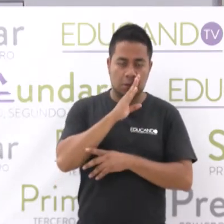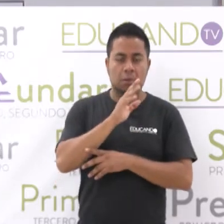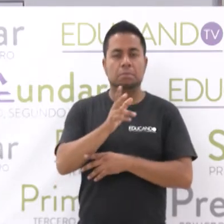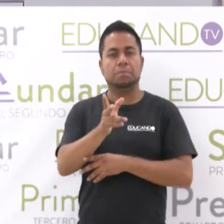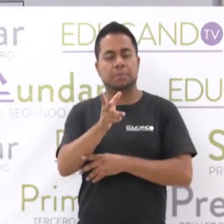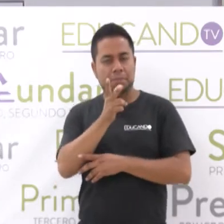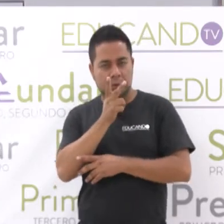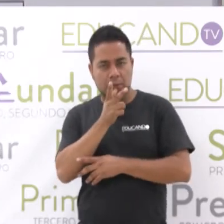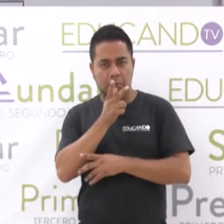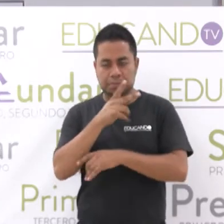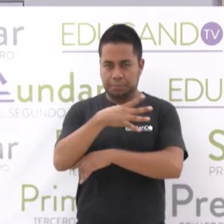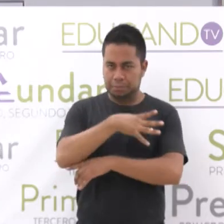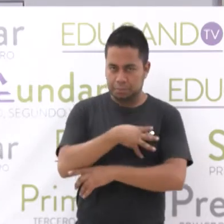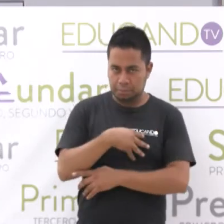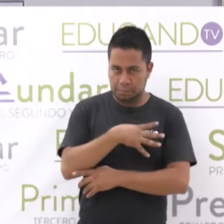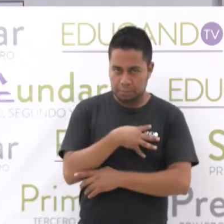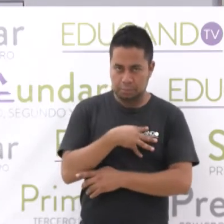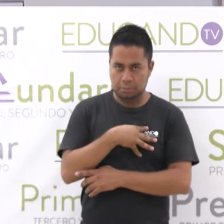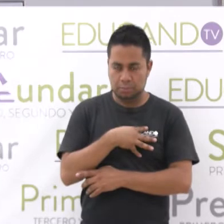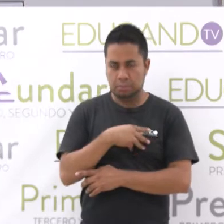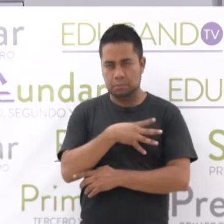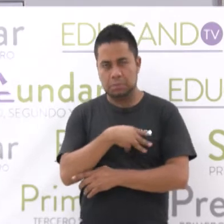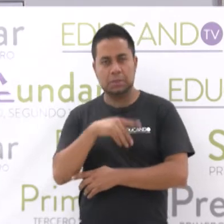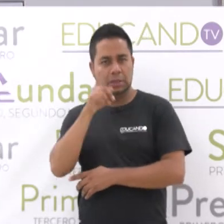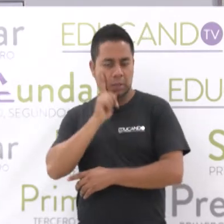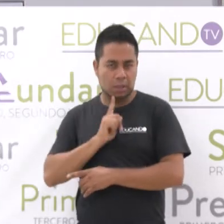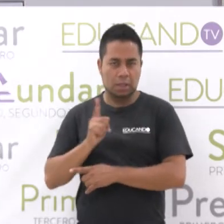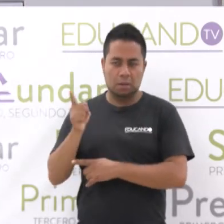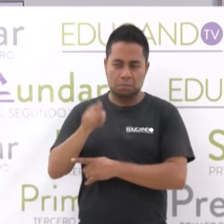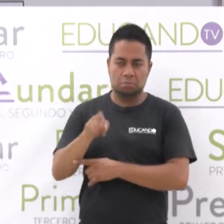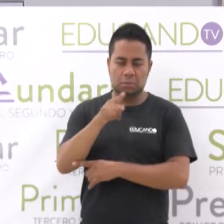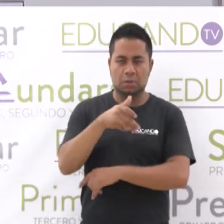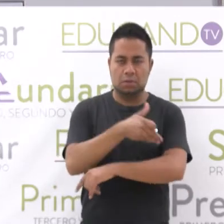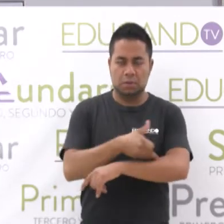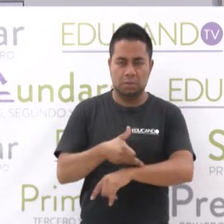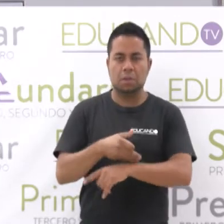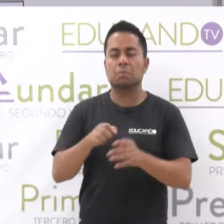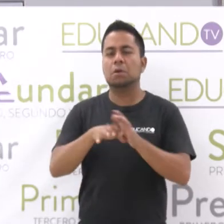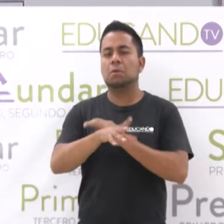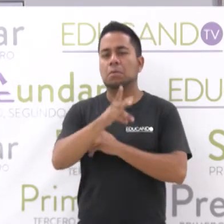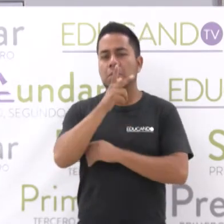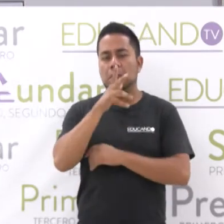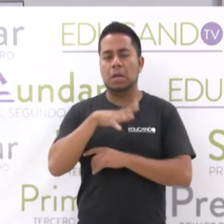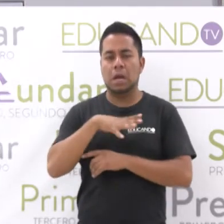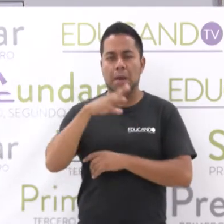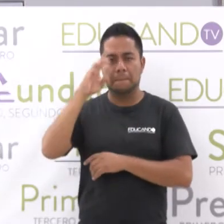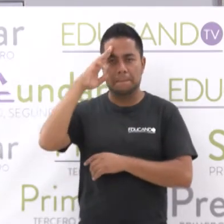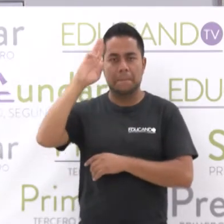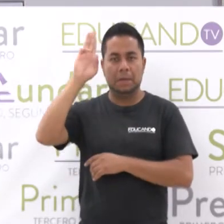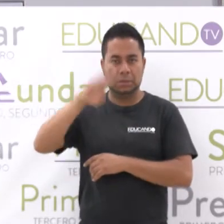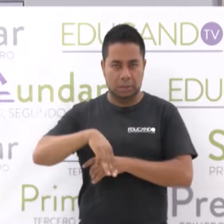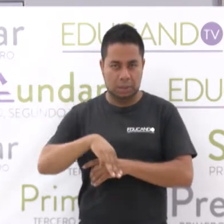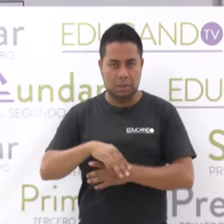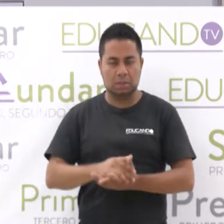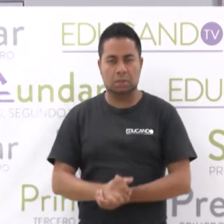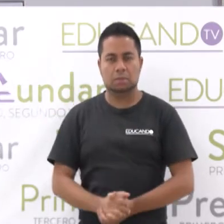el papá, el hijo y la hija, y el papá tiene una